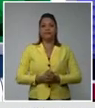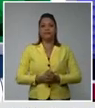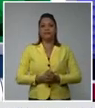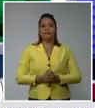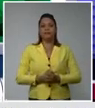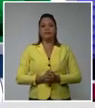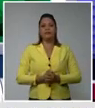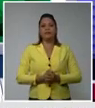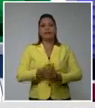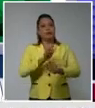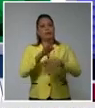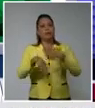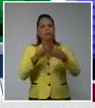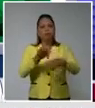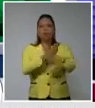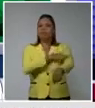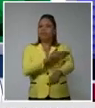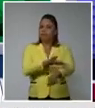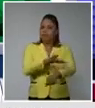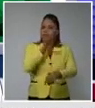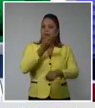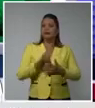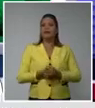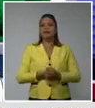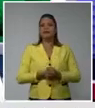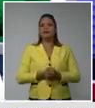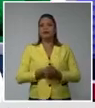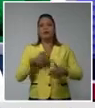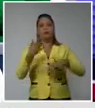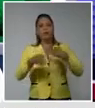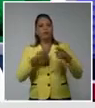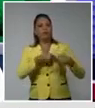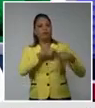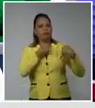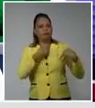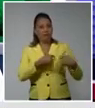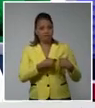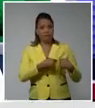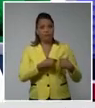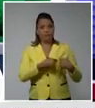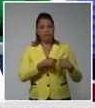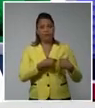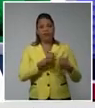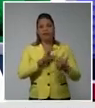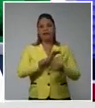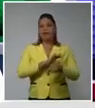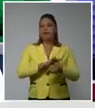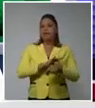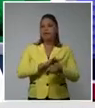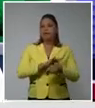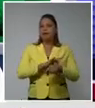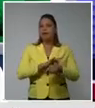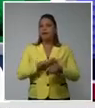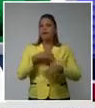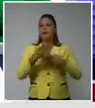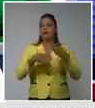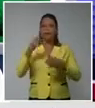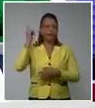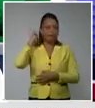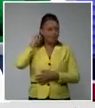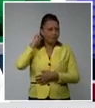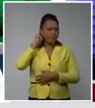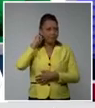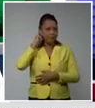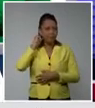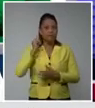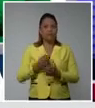Antecedentes de hipertensión arterial, cardiopatía isquémica, enfermedad cerebrovascular isquémica, una